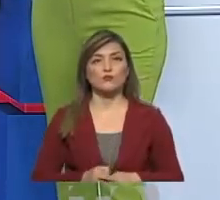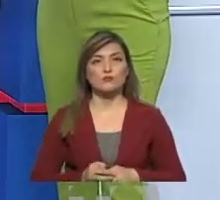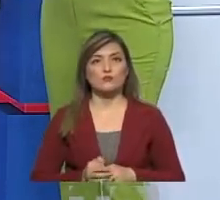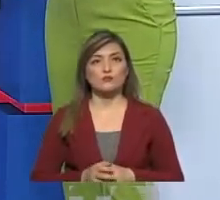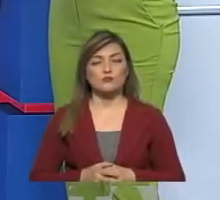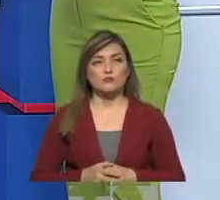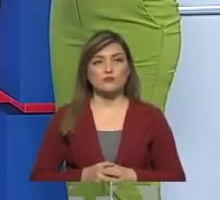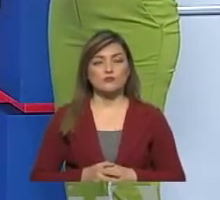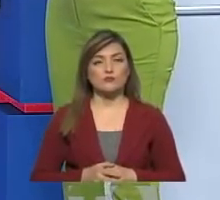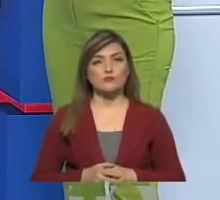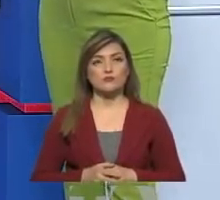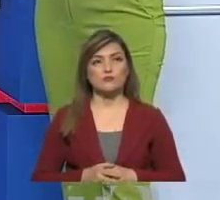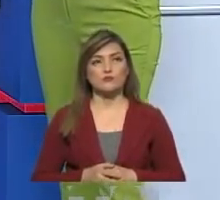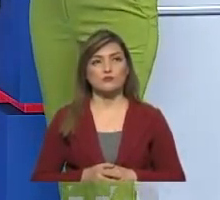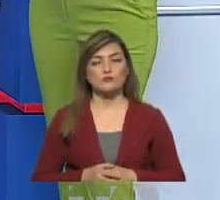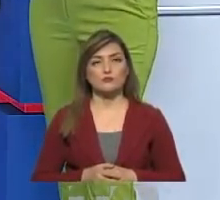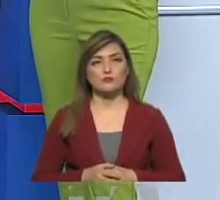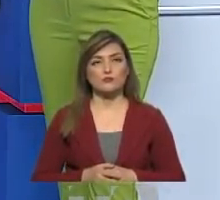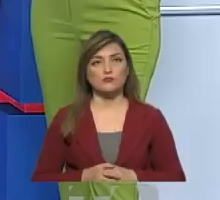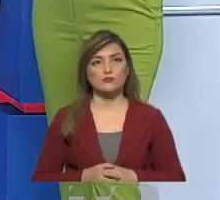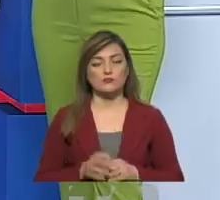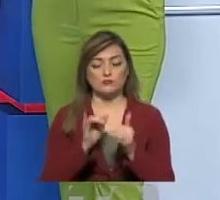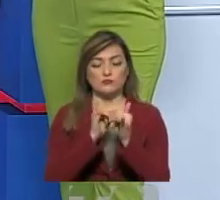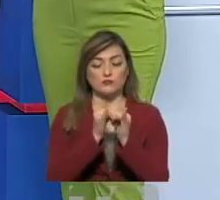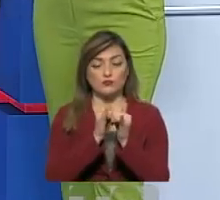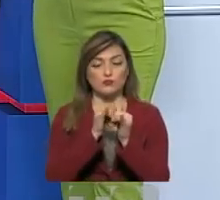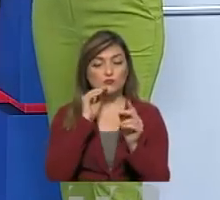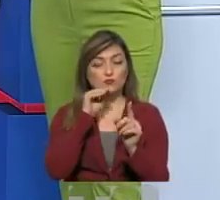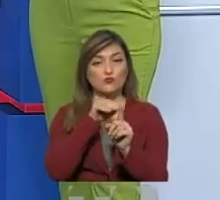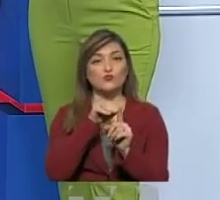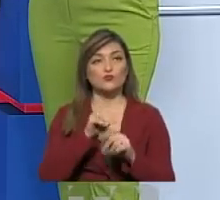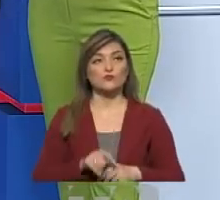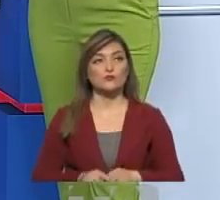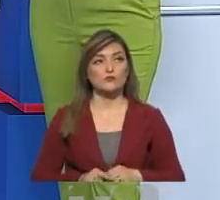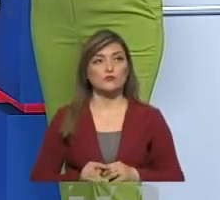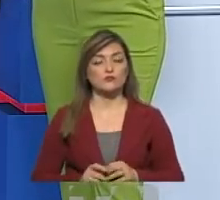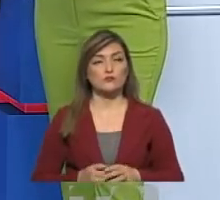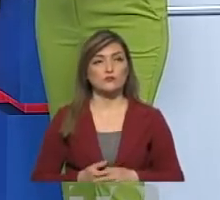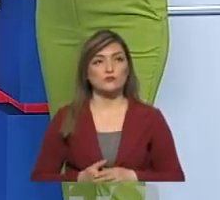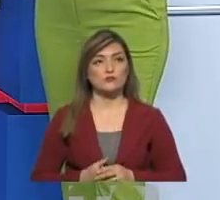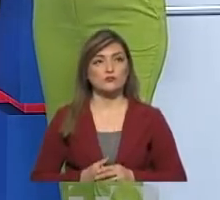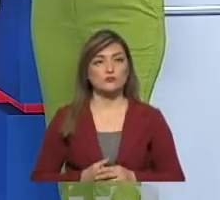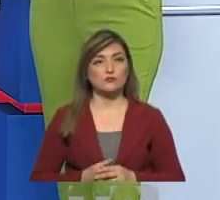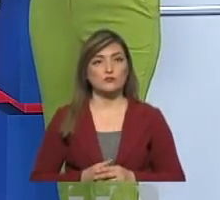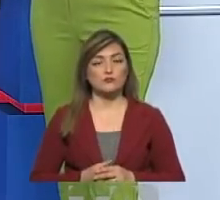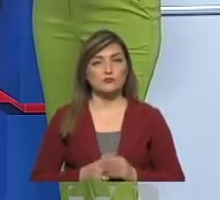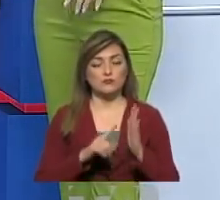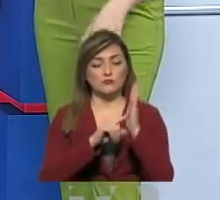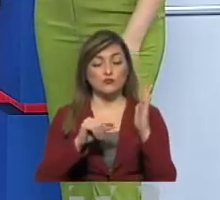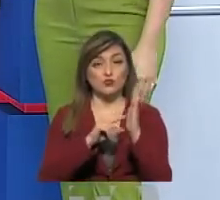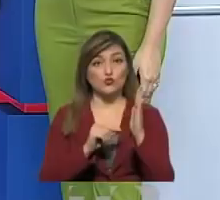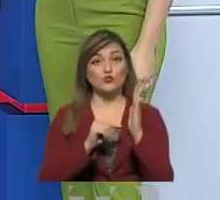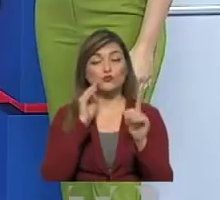nuestra redacción, exactamente, perdón, a nuestra cuenta de WhatsApp, llegó este mensaje. Luego de ver cómo imprimir el RUC en nuestro